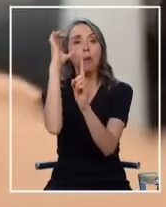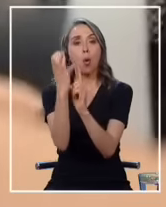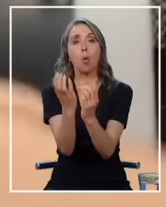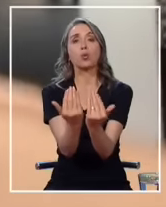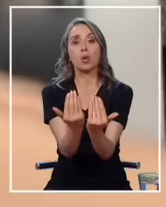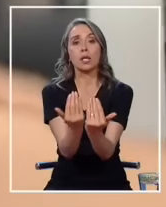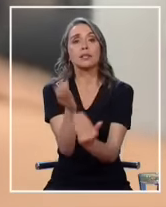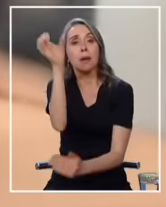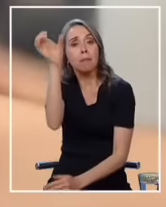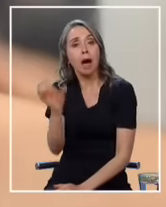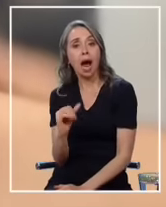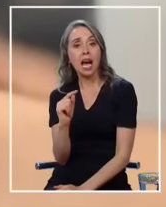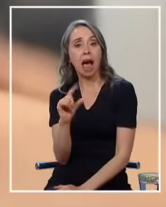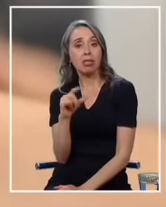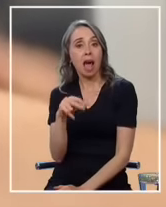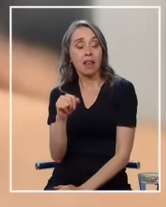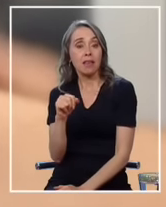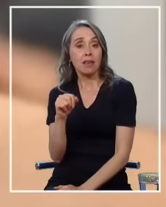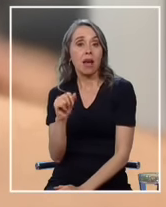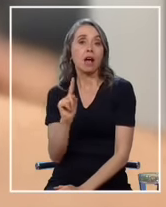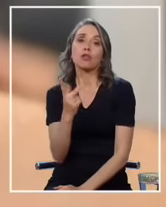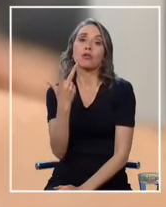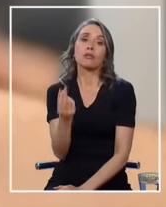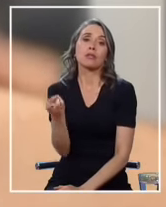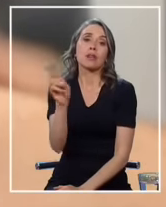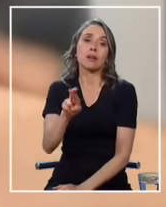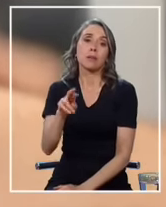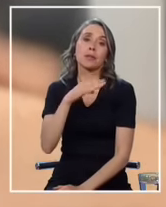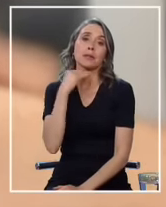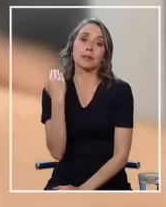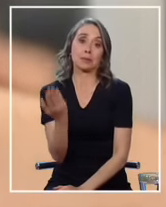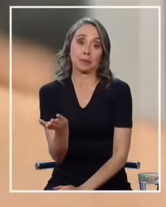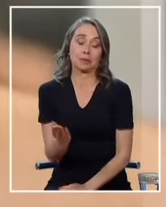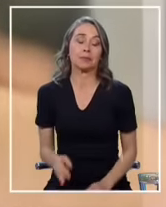que casos como el de Catalina no vuelvan a ocurrir.